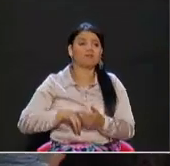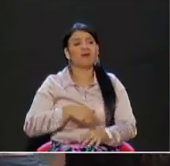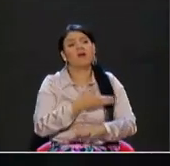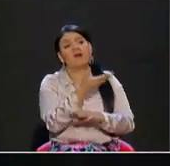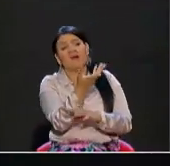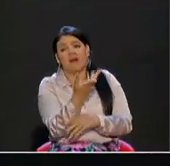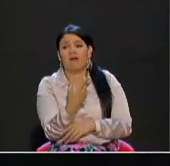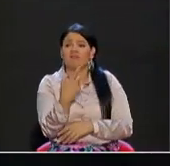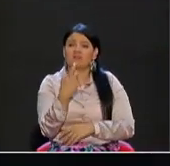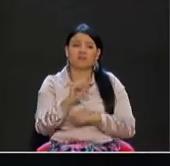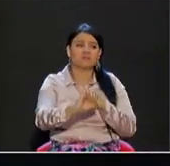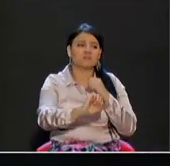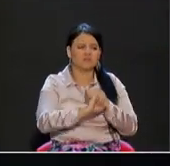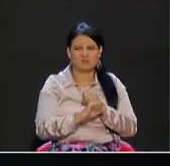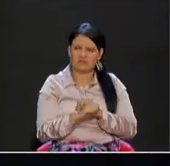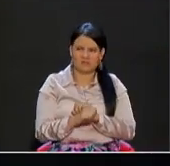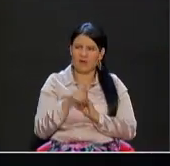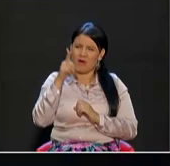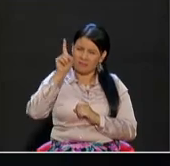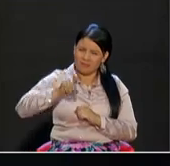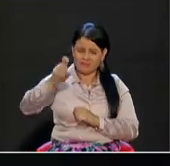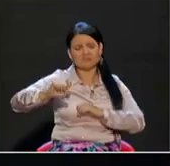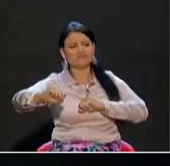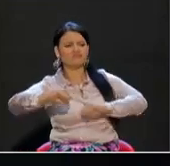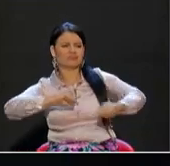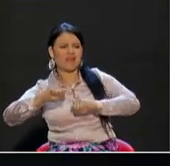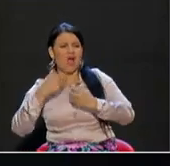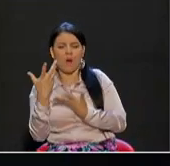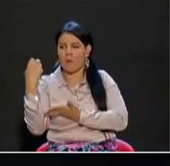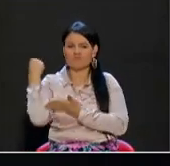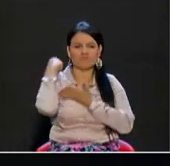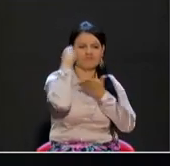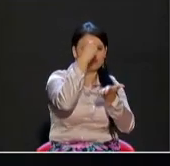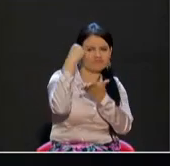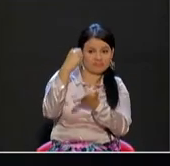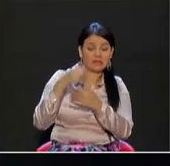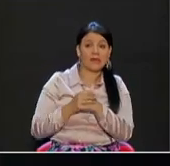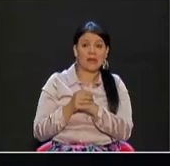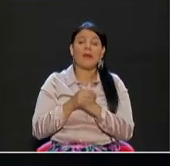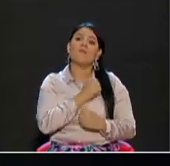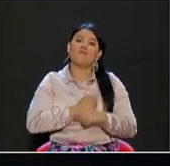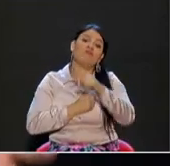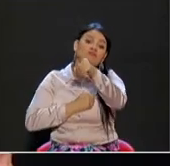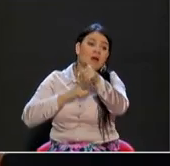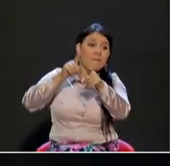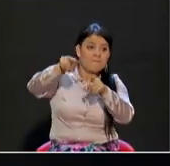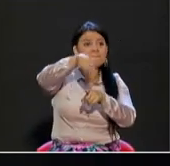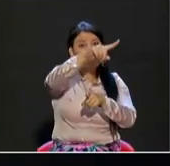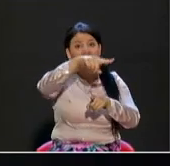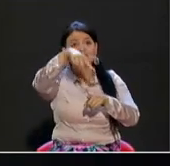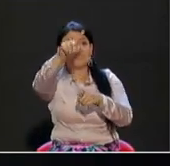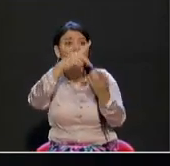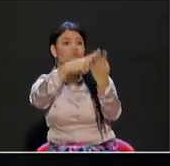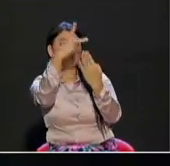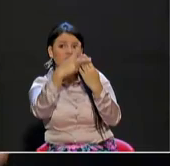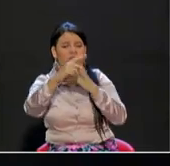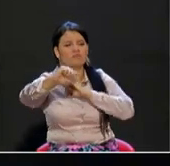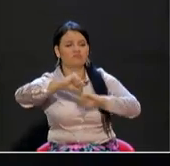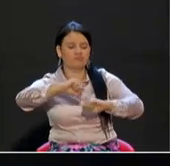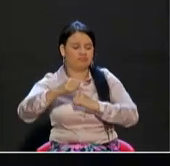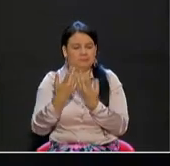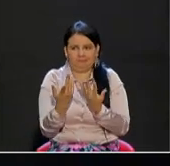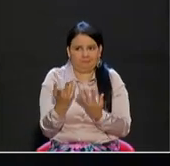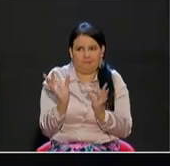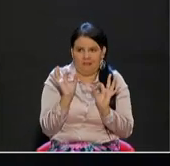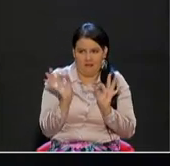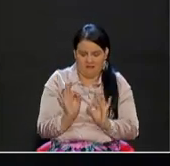los recursos necesarios para complementar los programas del gobierno y mandando a los funcionarios para que hagan los proyectos para que esas etc y las otras estrategias